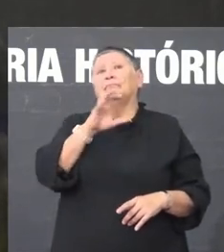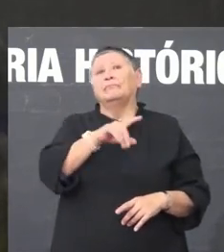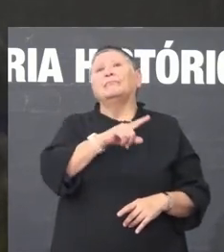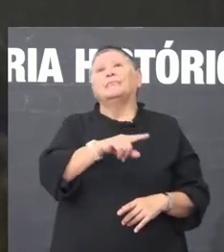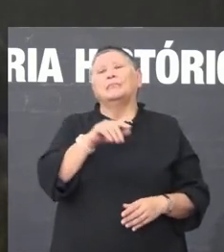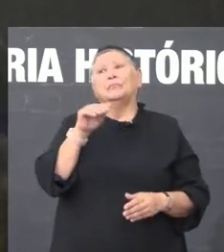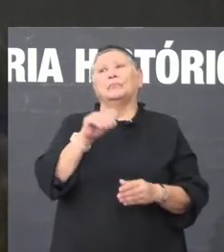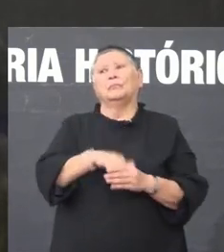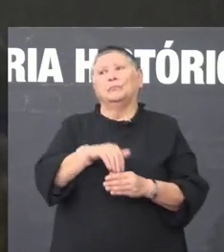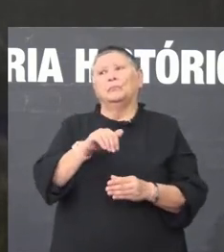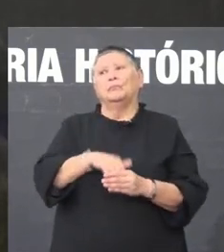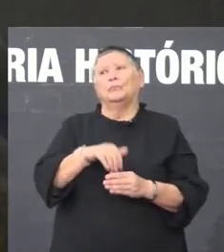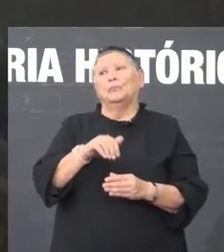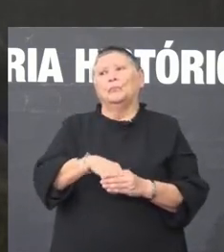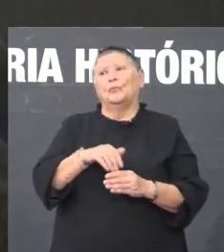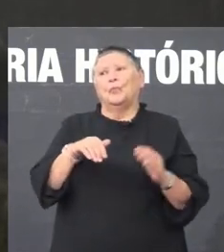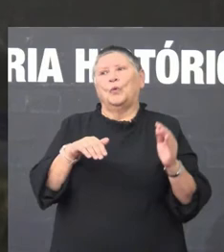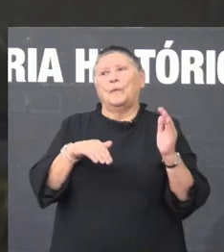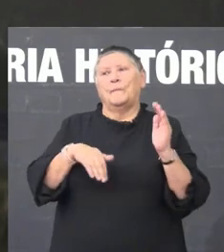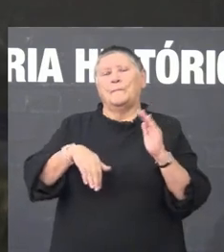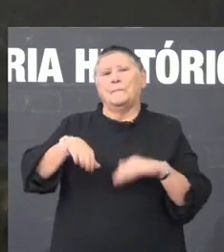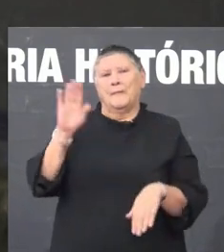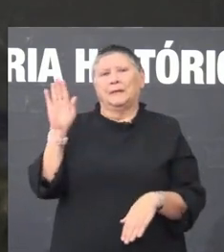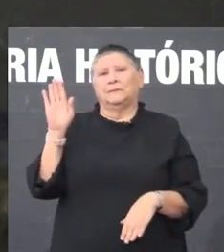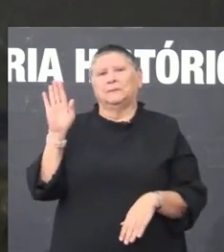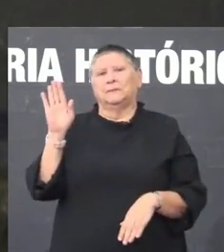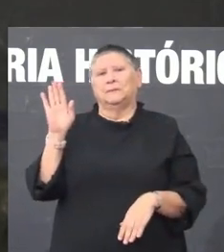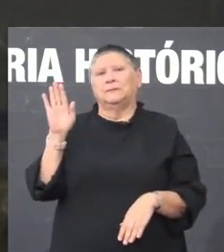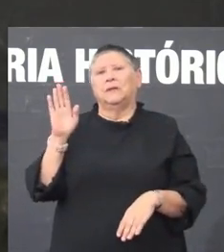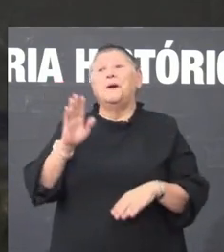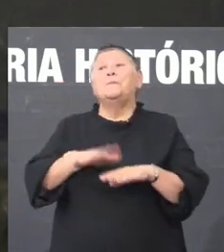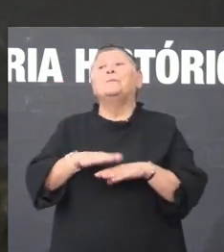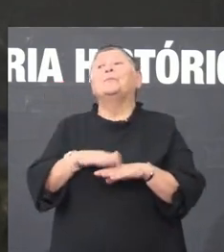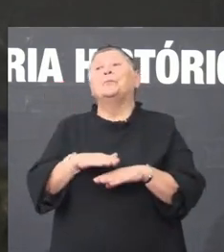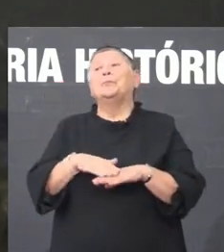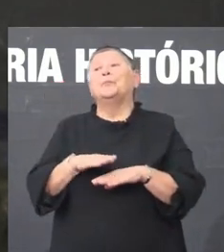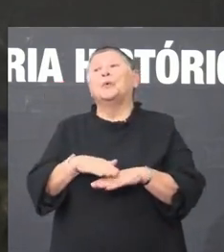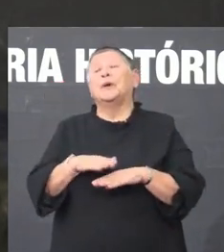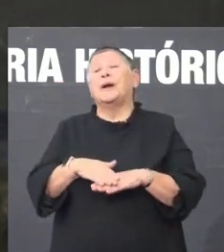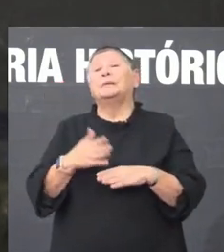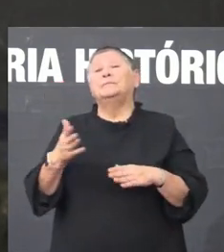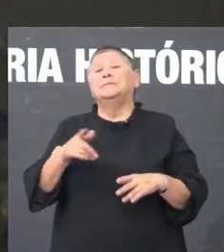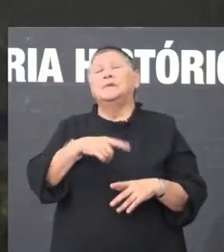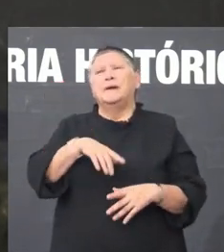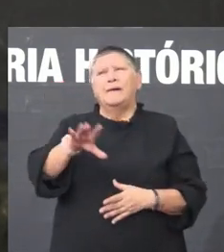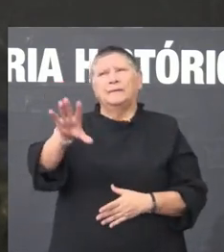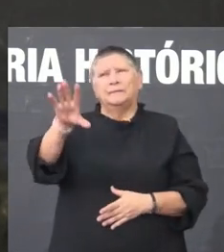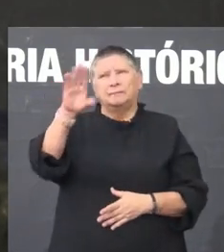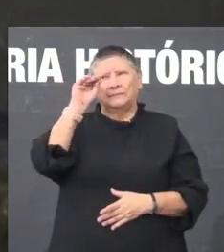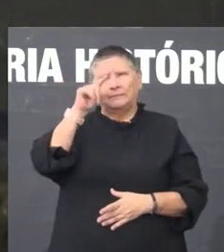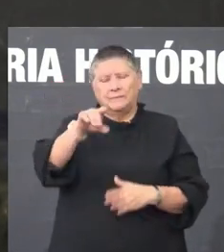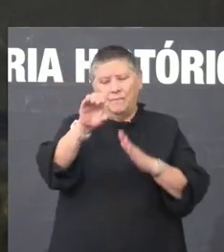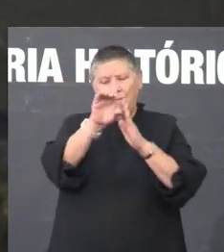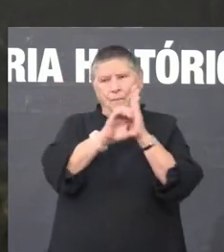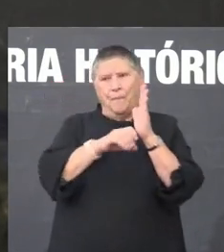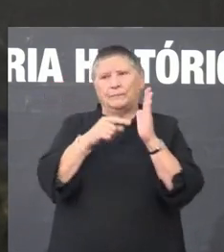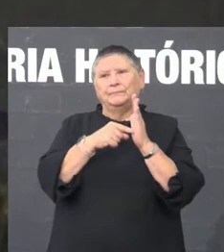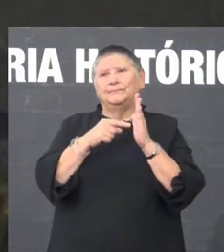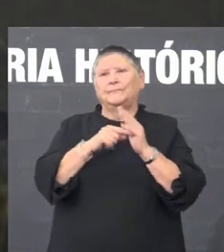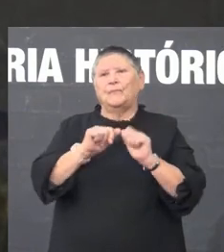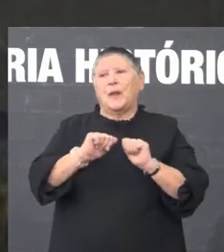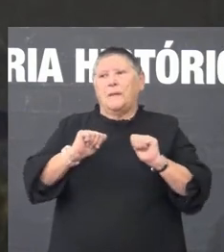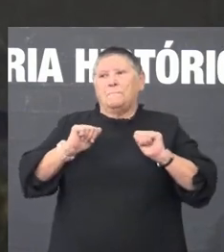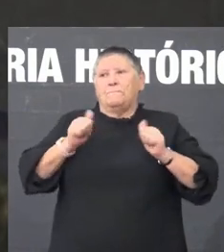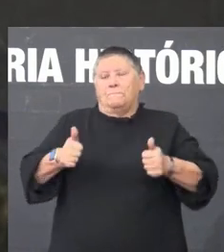más. ¿Por qué? Porque se intuyó que la Constitución era el punto de partida